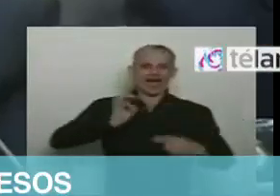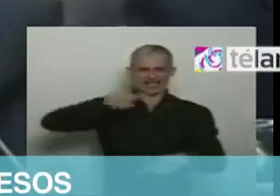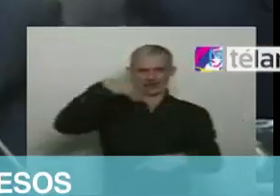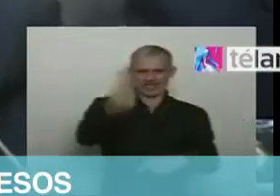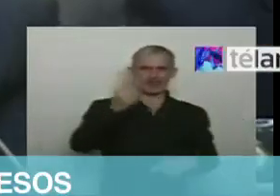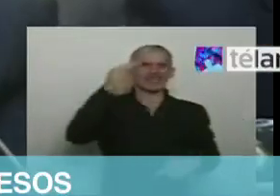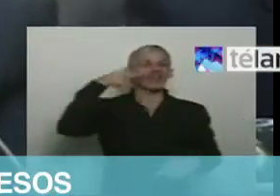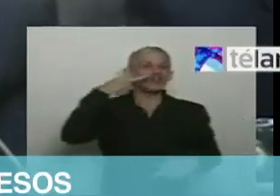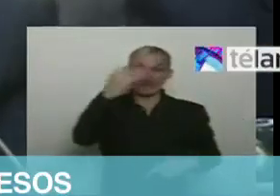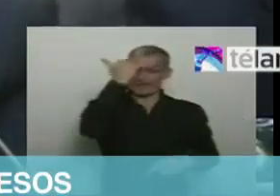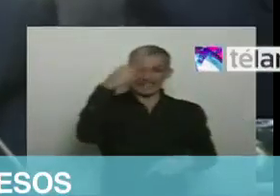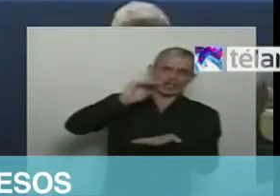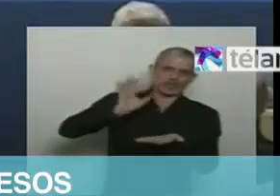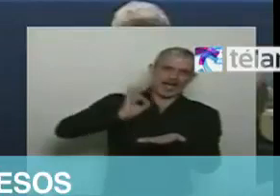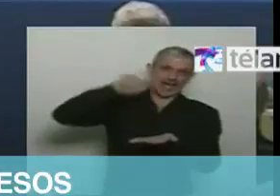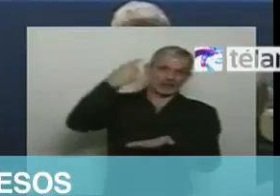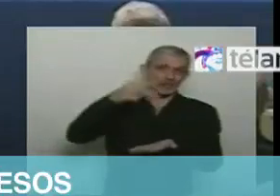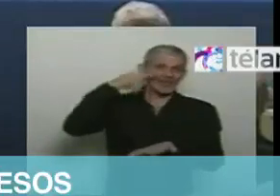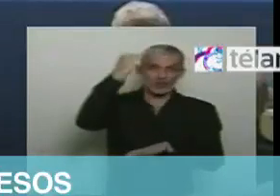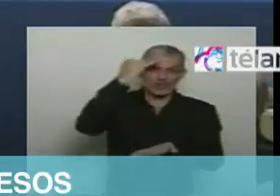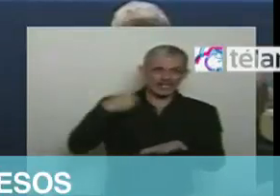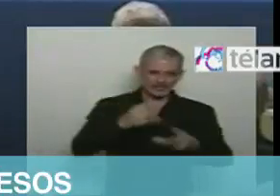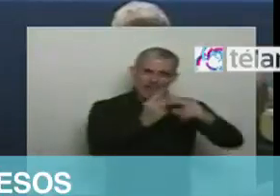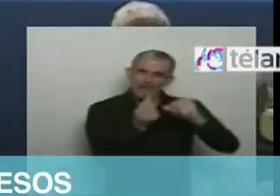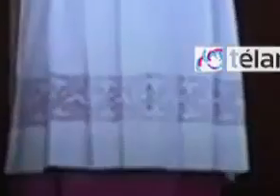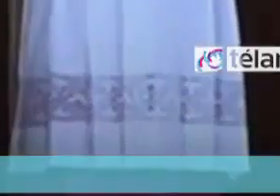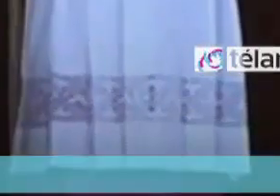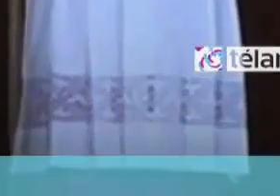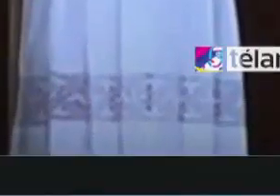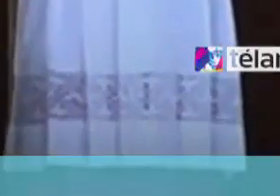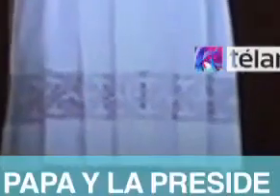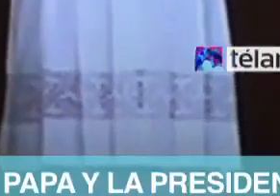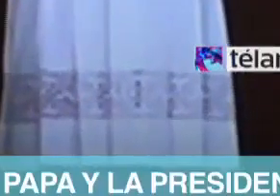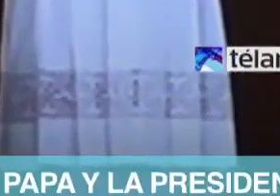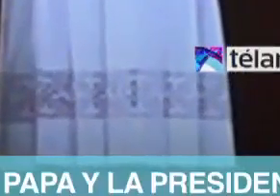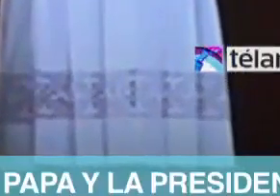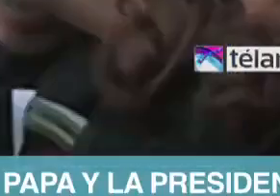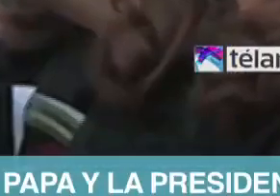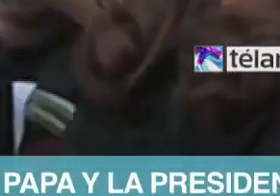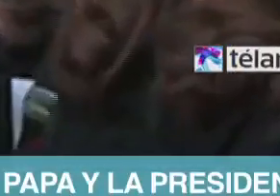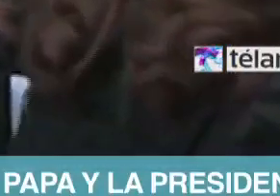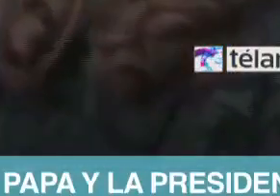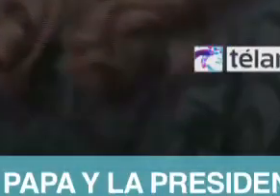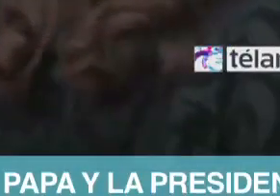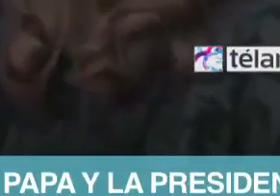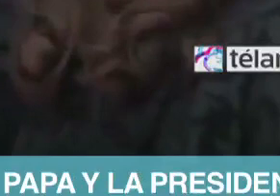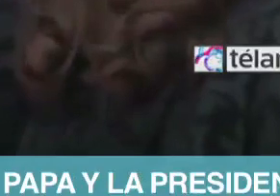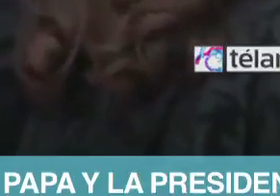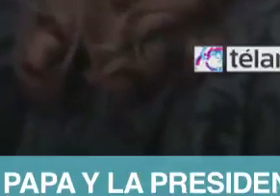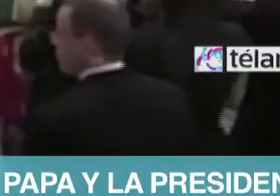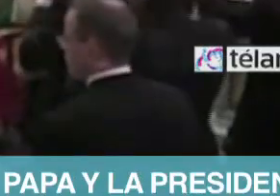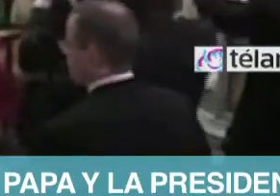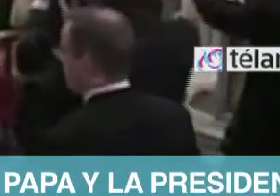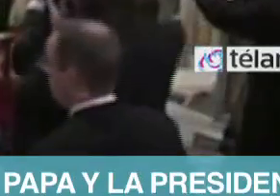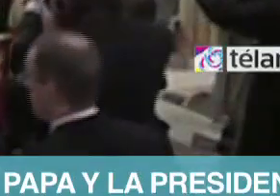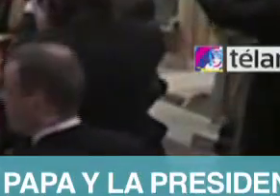Jorge Capitanich en la Cámara de Diputados al presentar el presupuesto para 2015. Destacaron en el Vaticano la relación entre el Papa Francisco y la